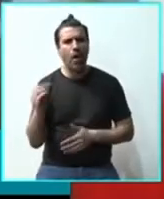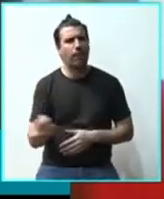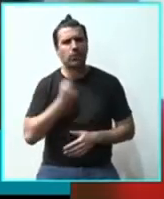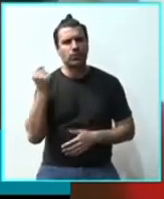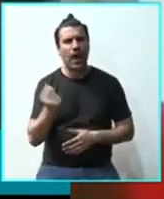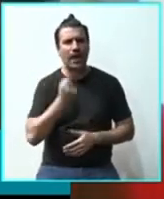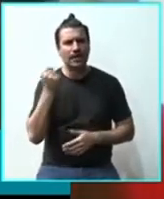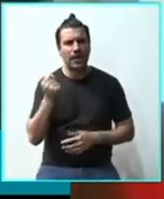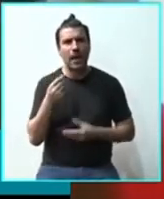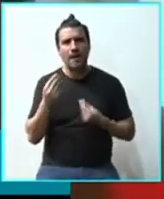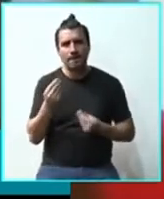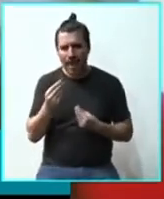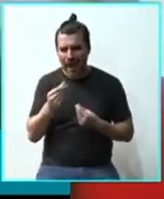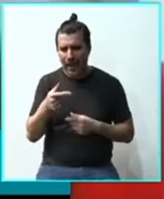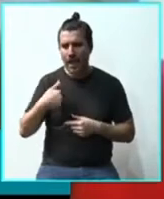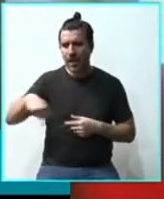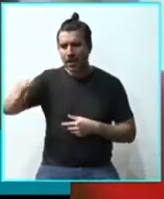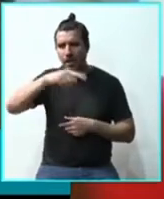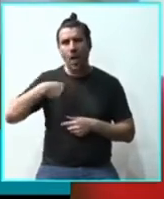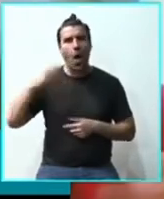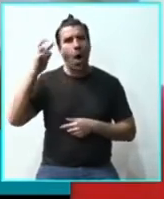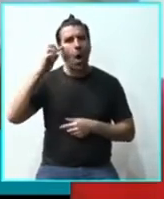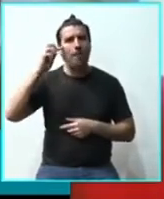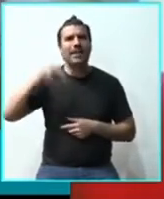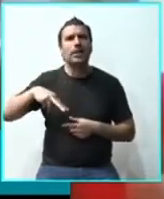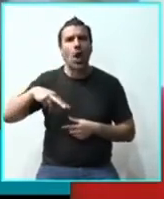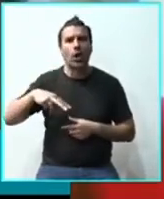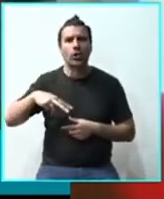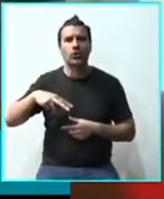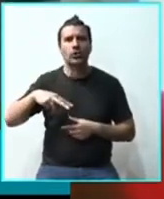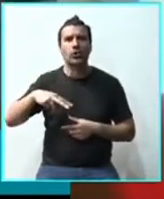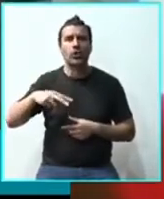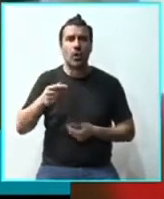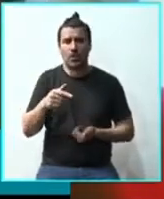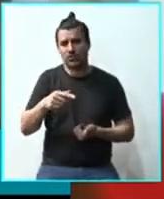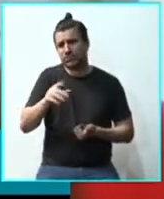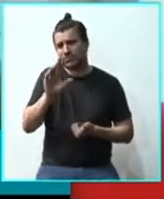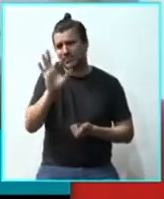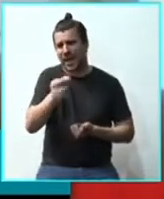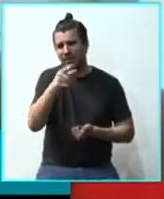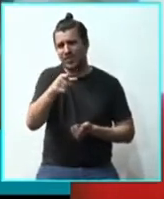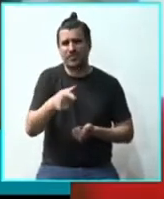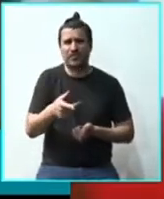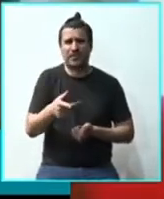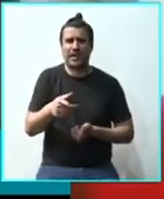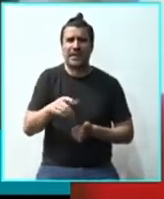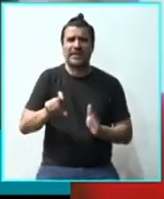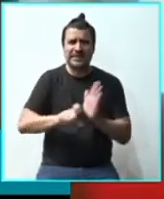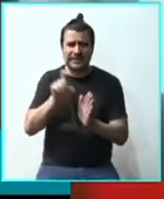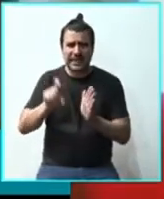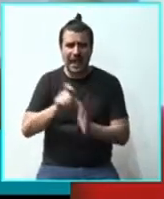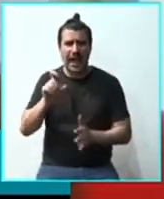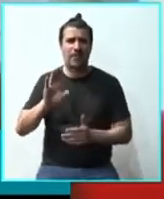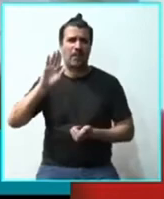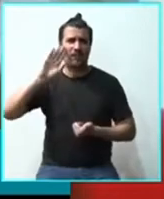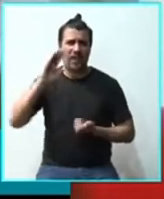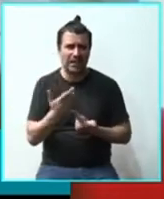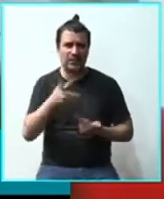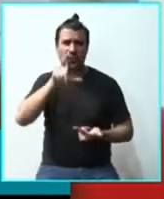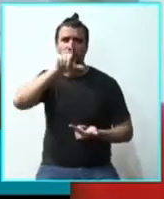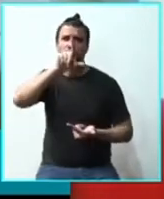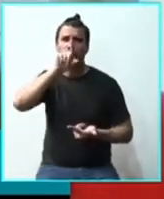para poder expresar nuestras opiniones. Usamos Twitter, Instagram, Facebook. ¿Y esas herramientas qué